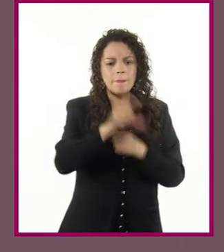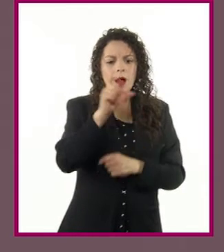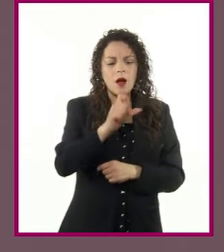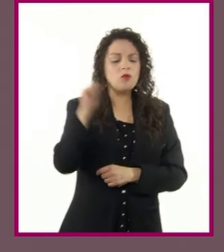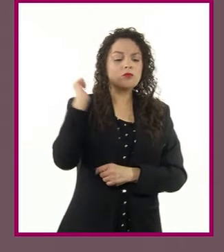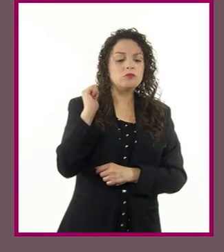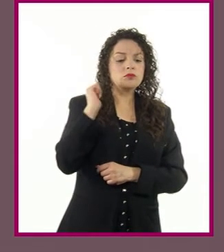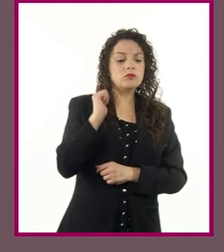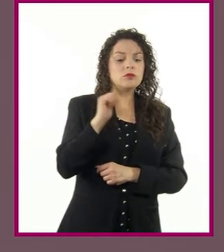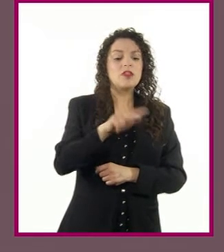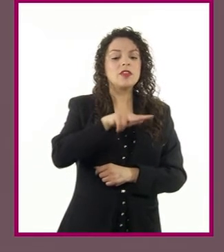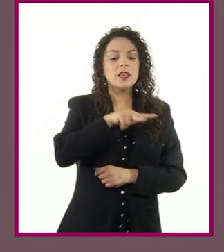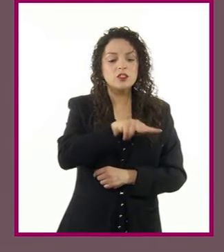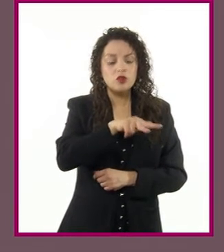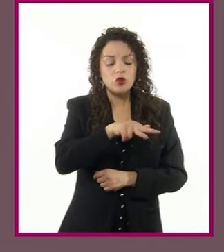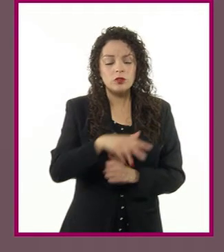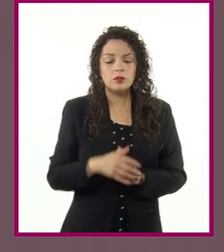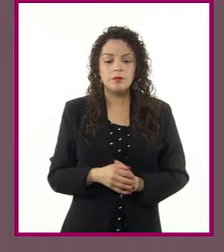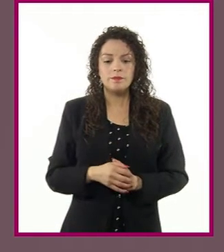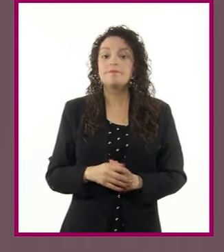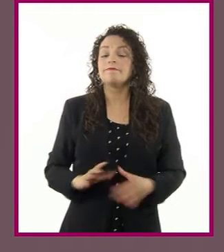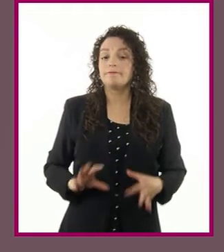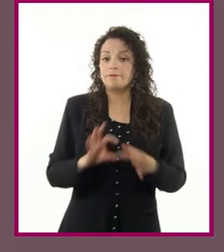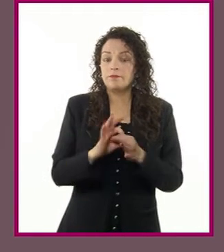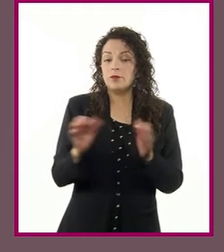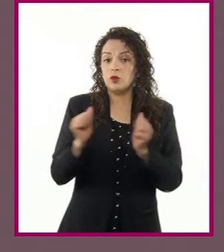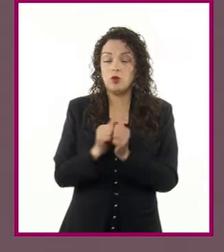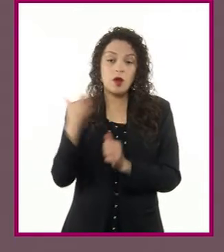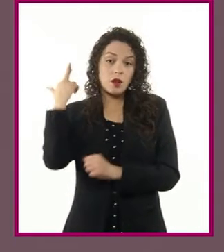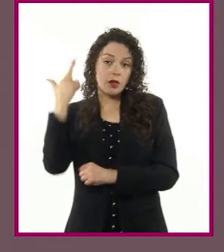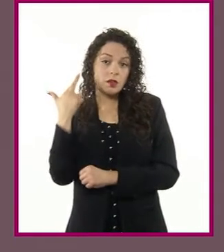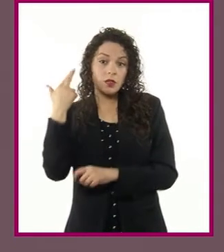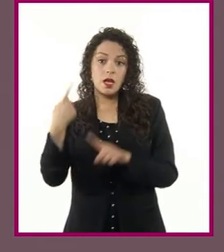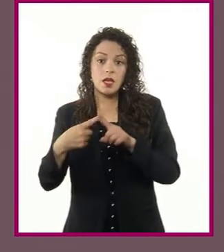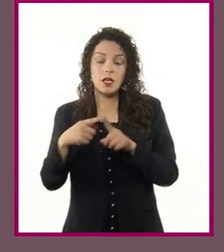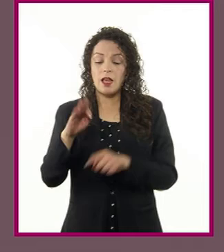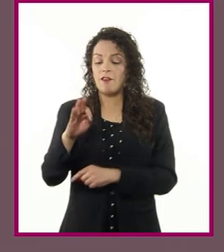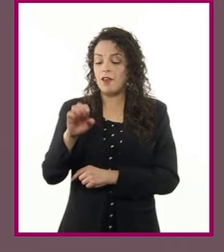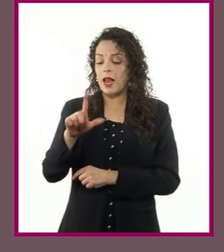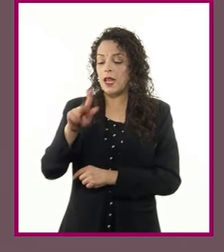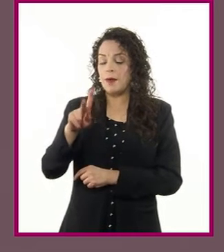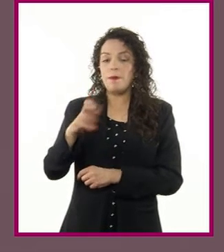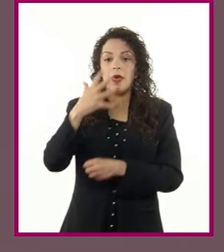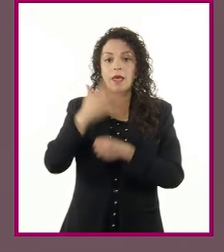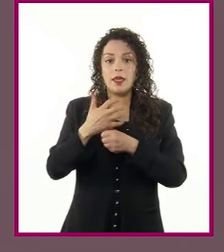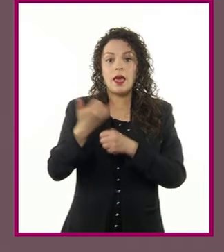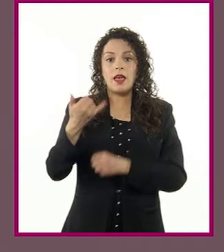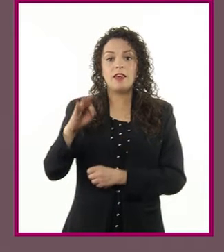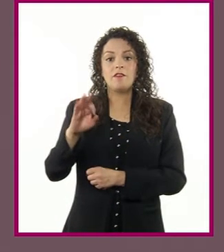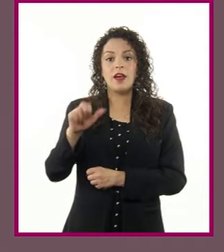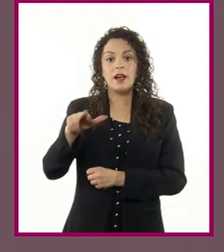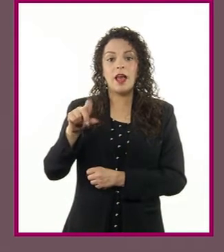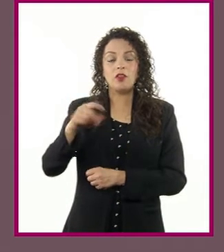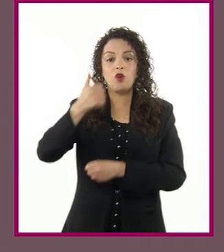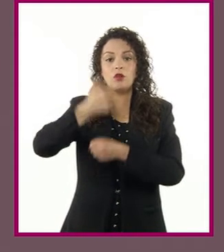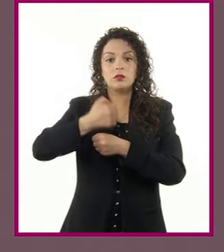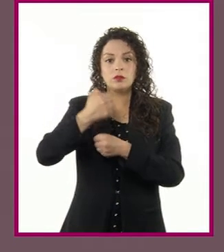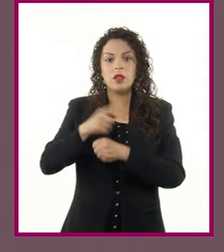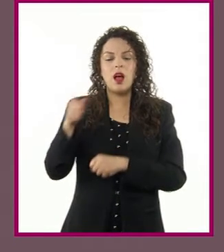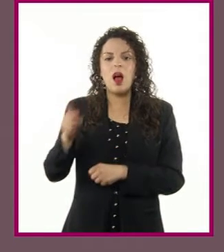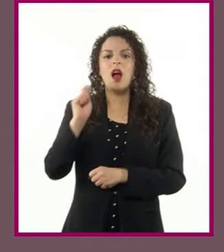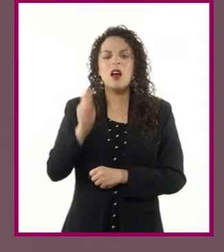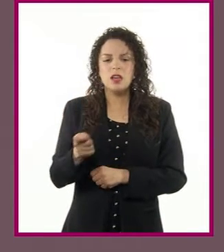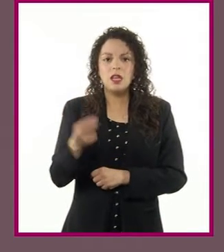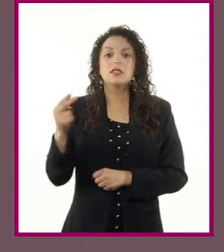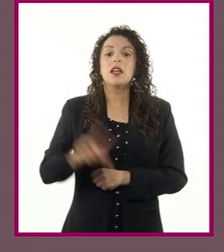siglo XVIII, coincidiendo con los reinados de Felipe V y Fernando VI, que sentaron las bases para la